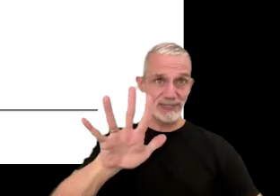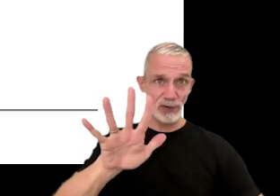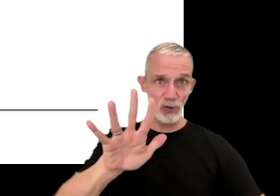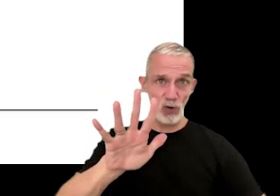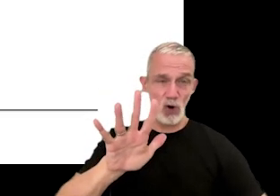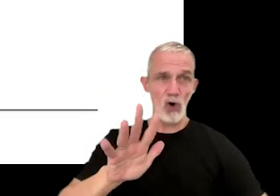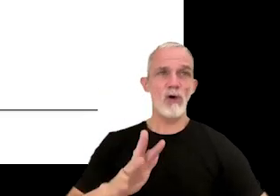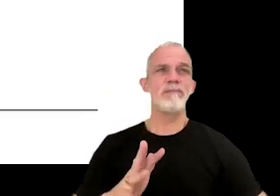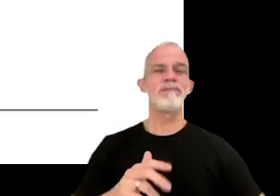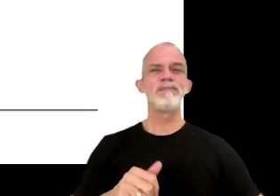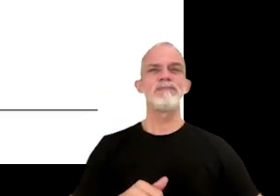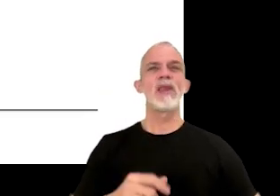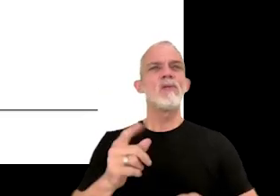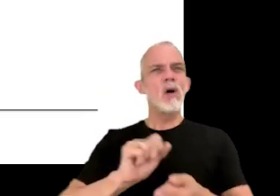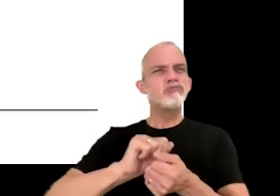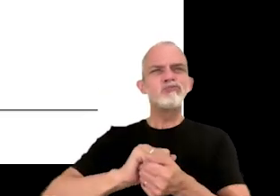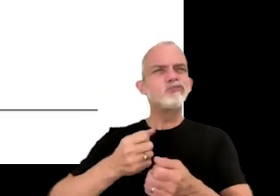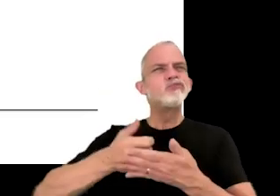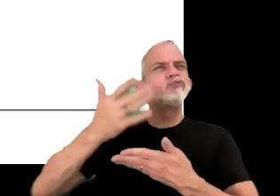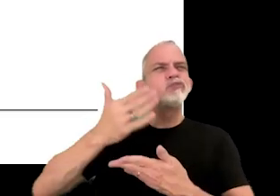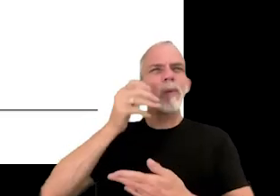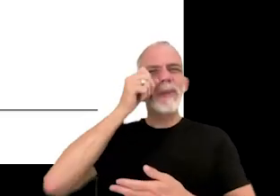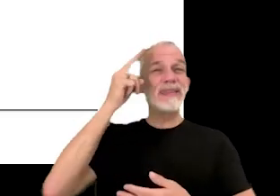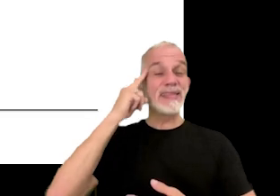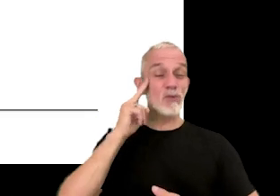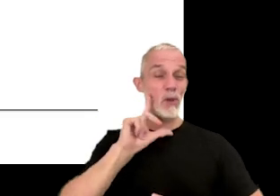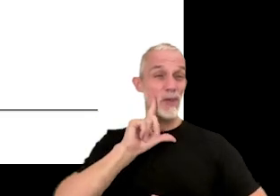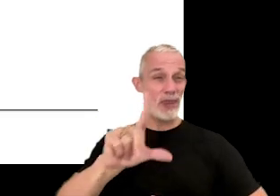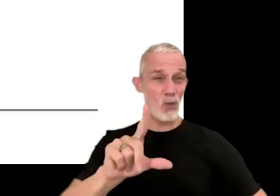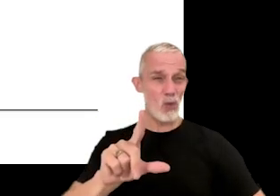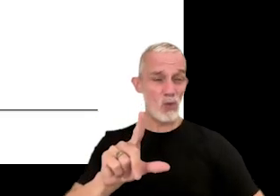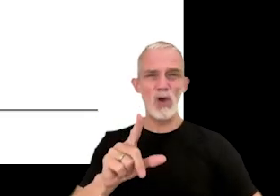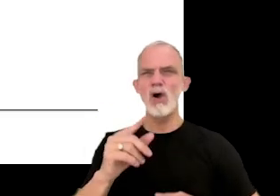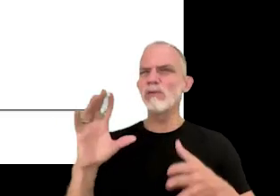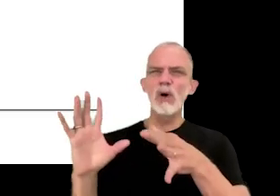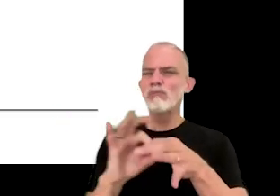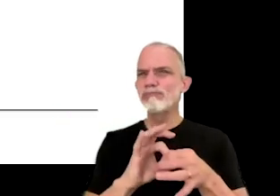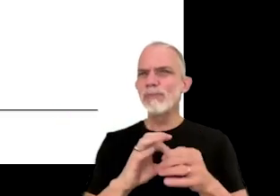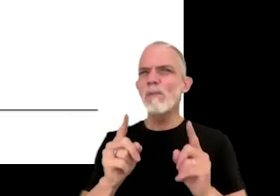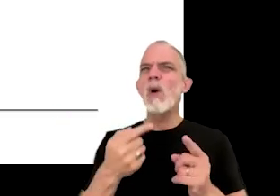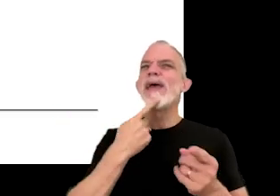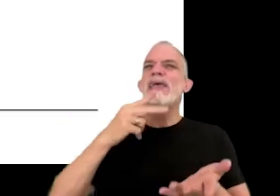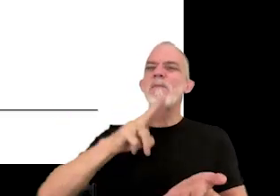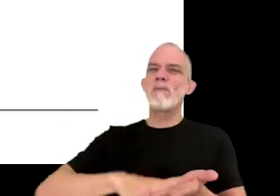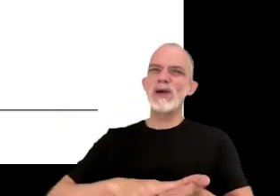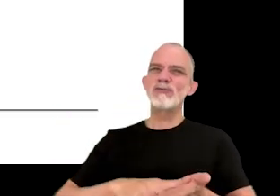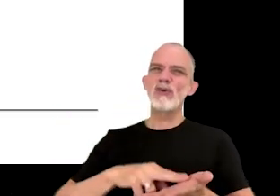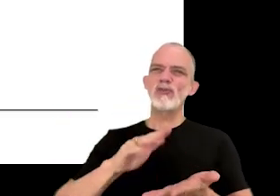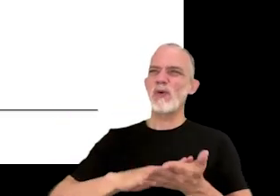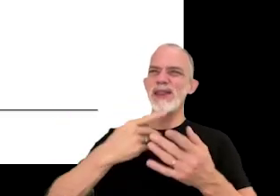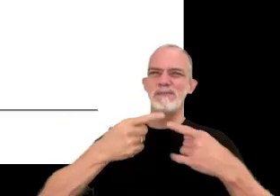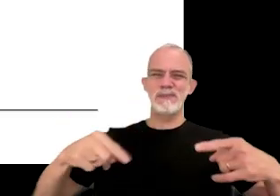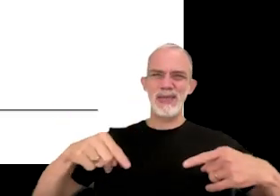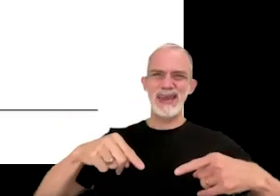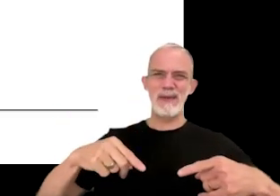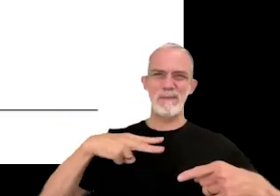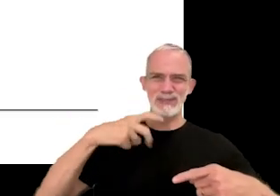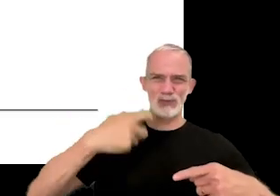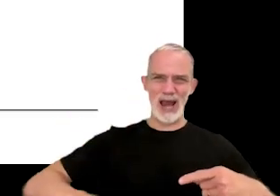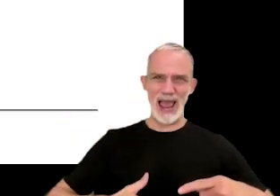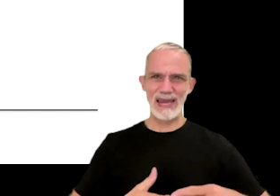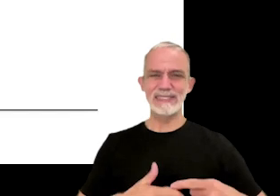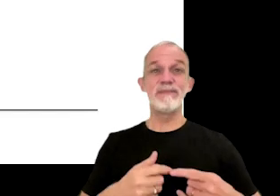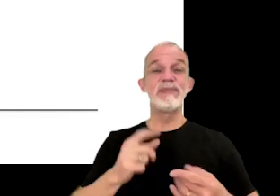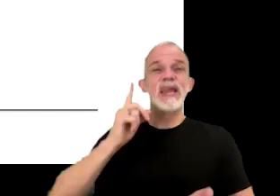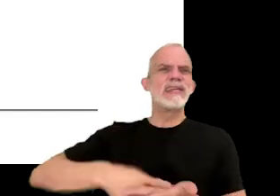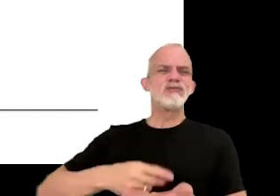5535, publicada el 29 de julio, se vincula con el impuesto sobre bienes personales. Esta